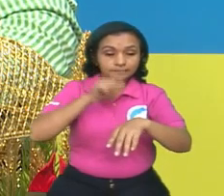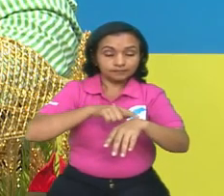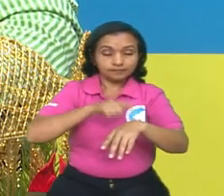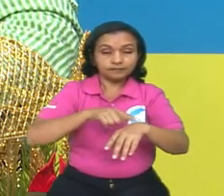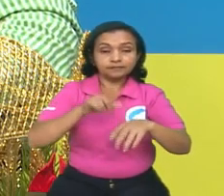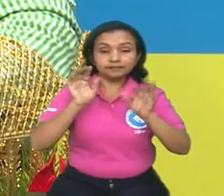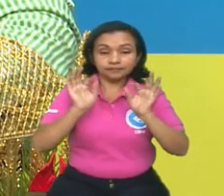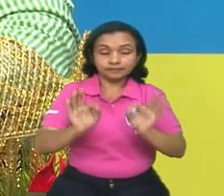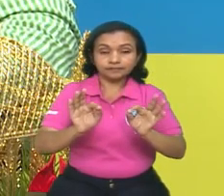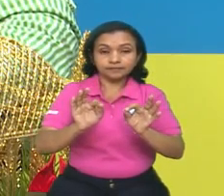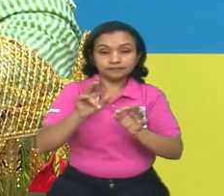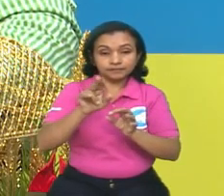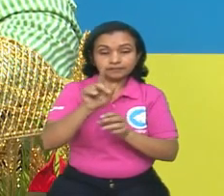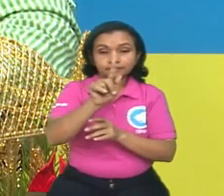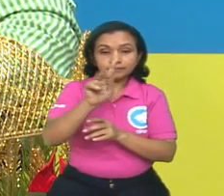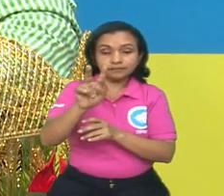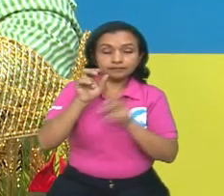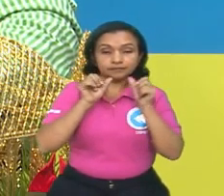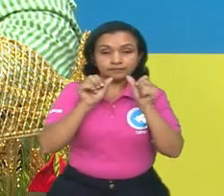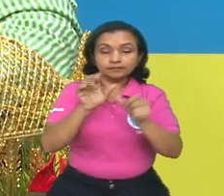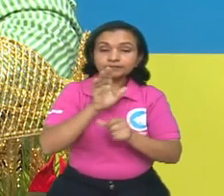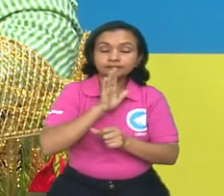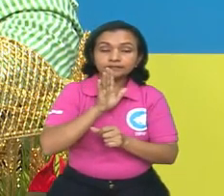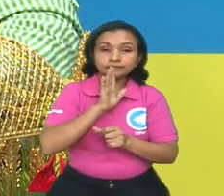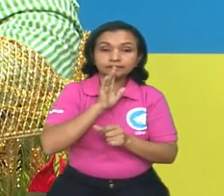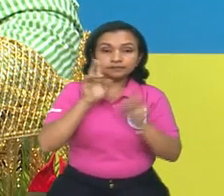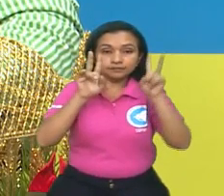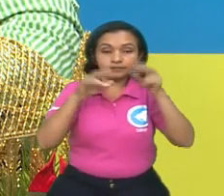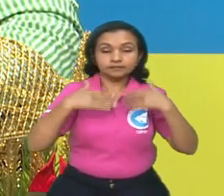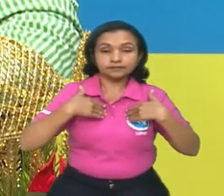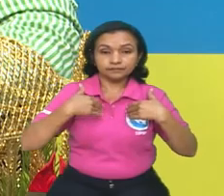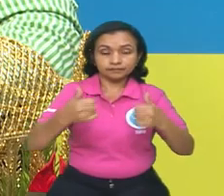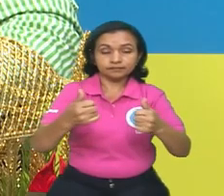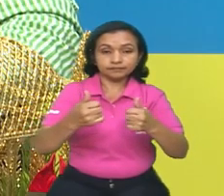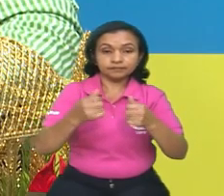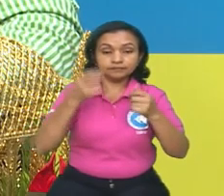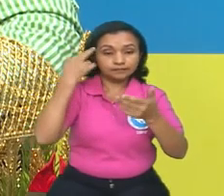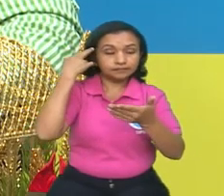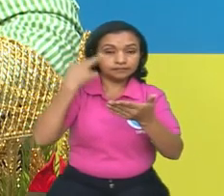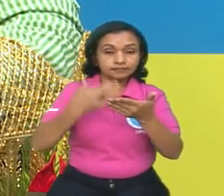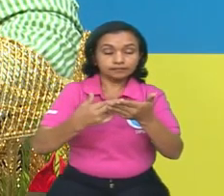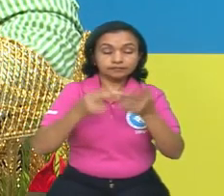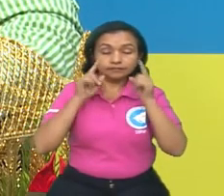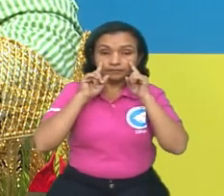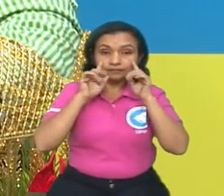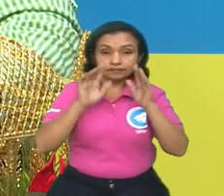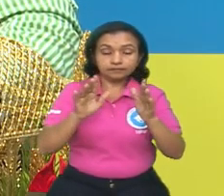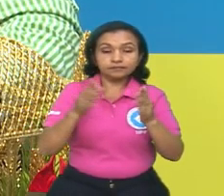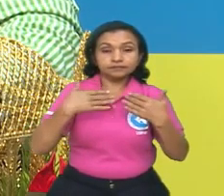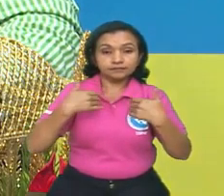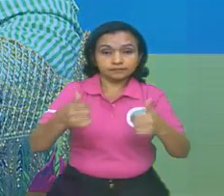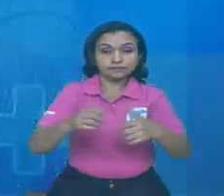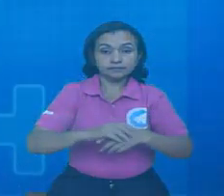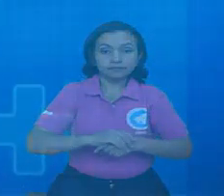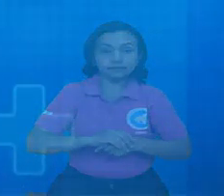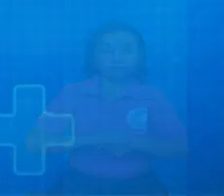hora por este mismo canal para seguir conversando sobre temas de salud. Recuerde que la prevención también es salud.